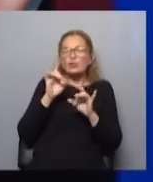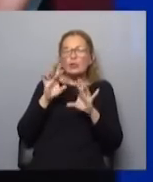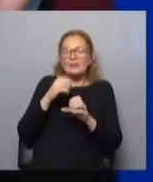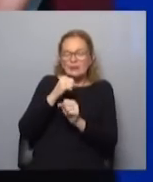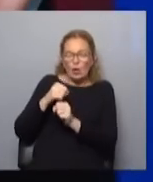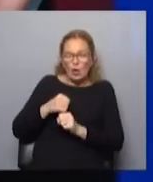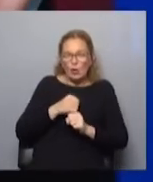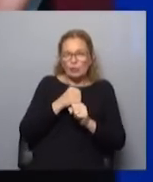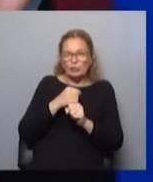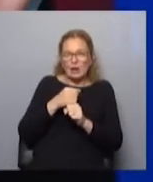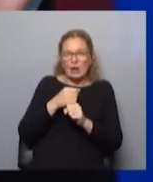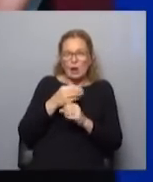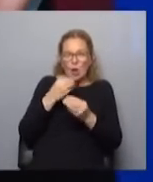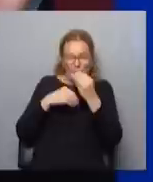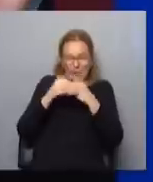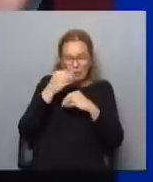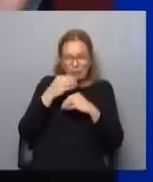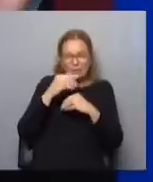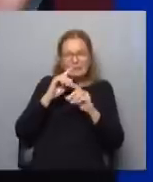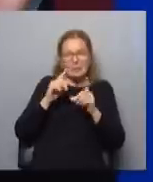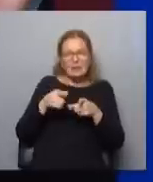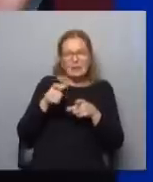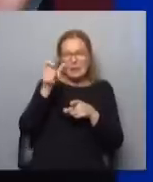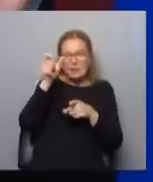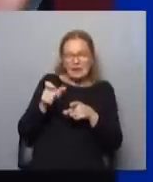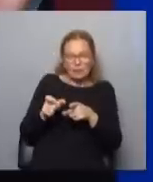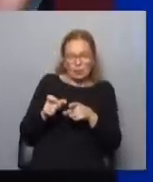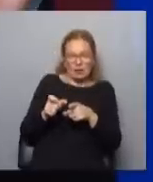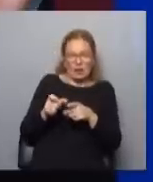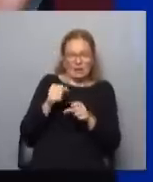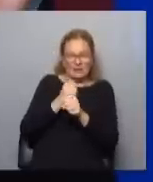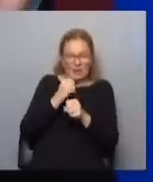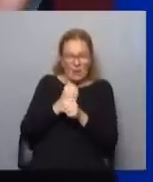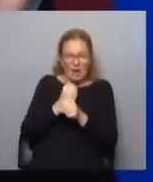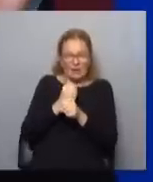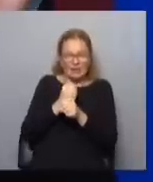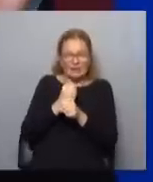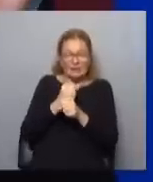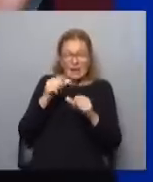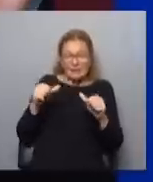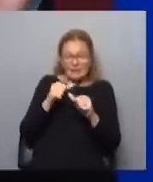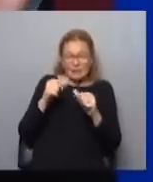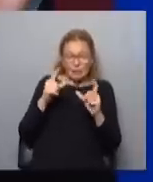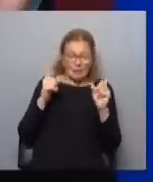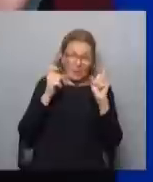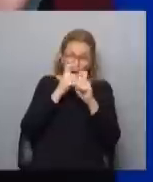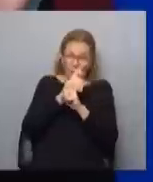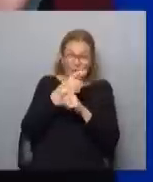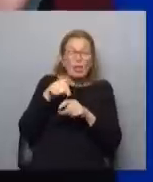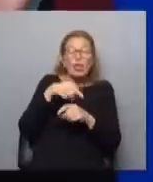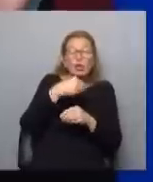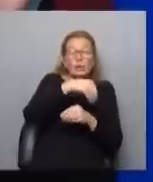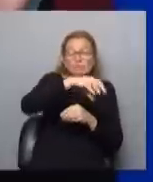merenderos comedores sino también que el productor canario que seguía produciendo y que se le complicaba la colocación